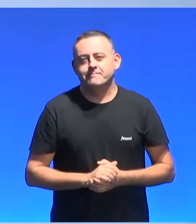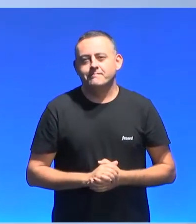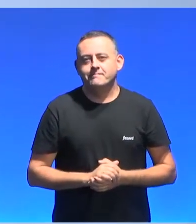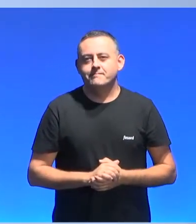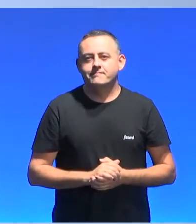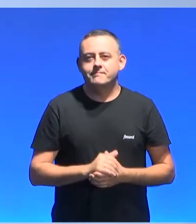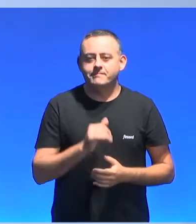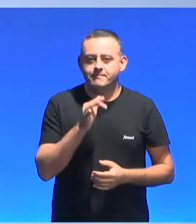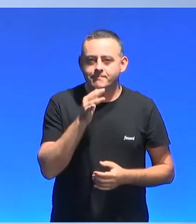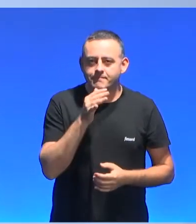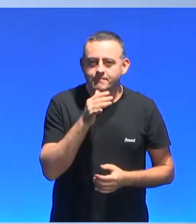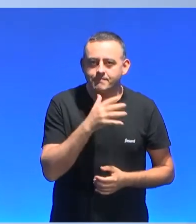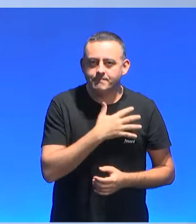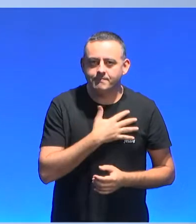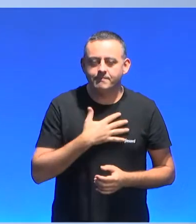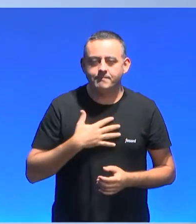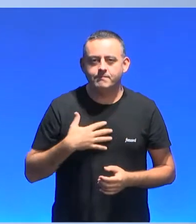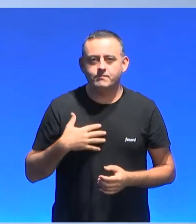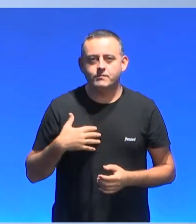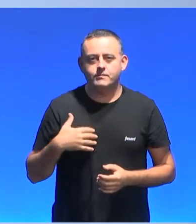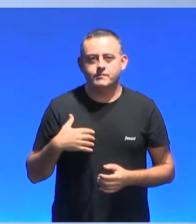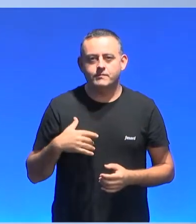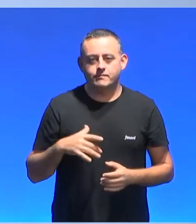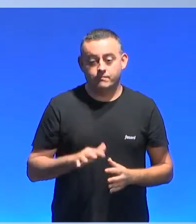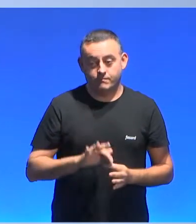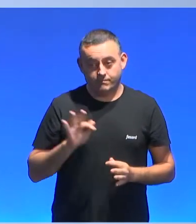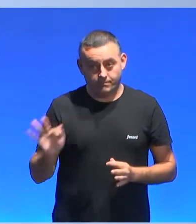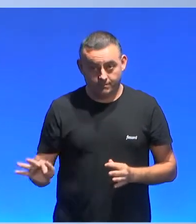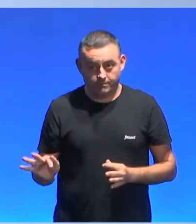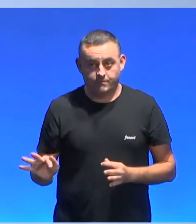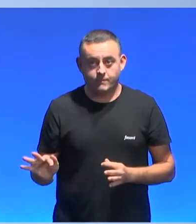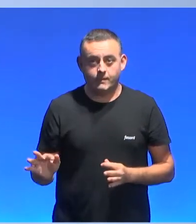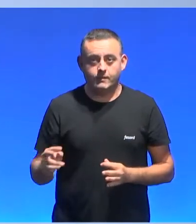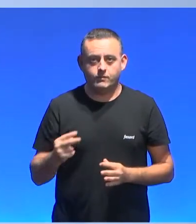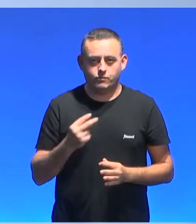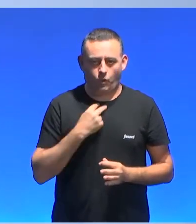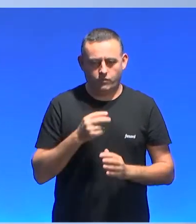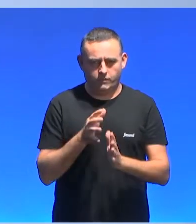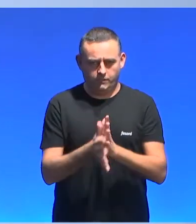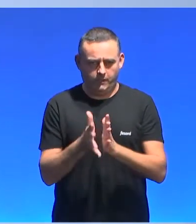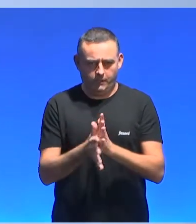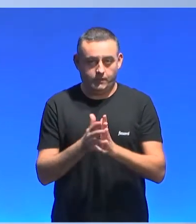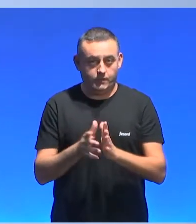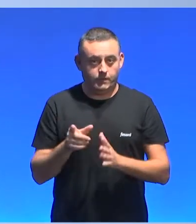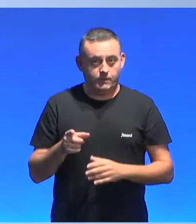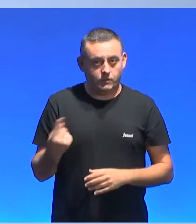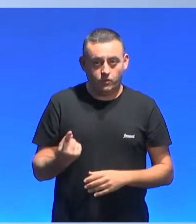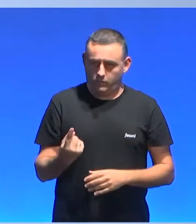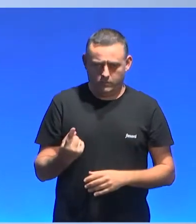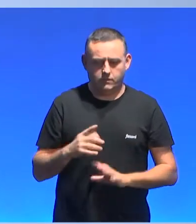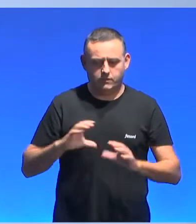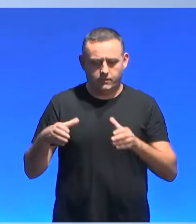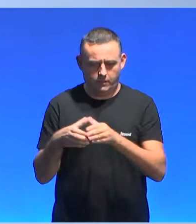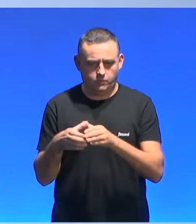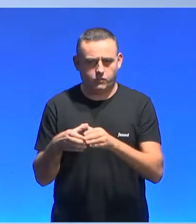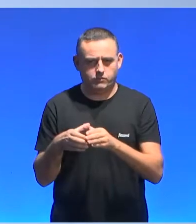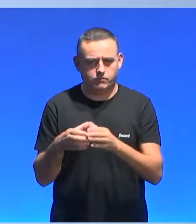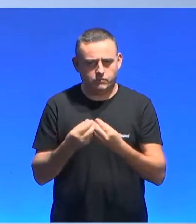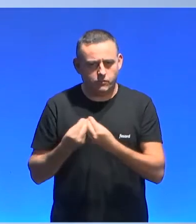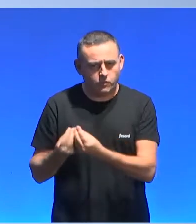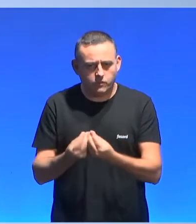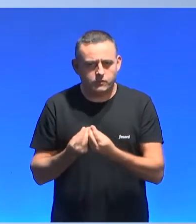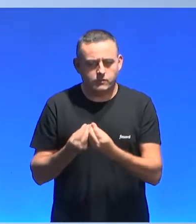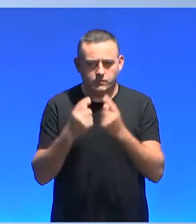dar paso a alguien que está junto con su equipo empeñado hasta las